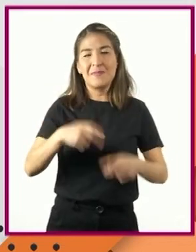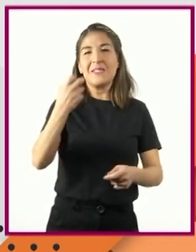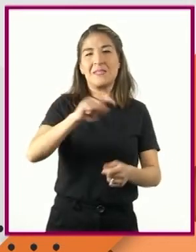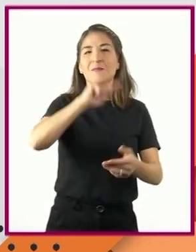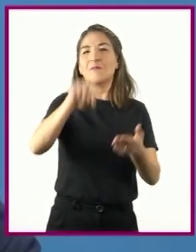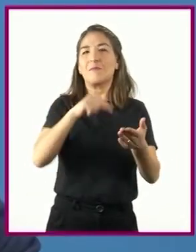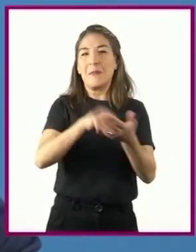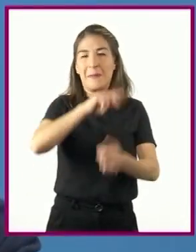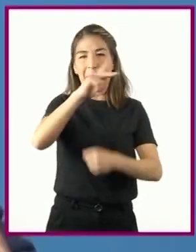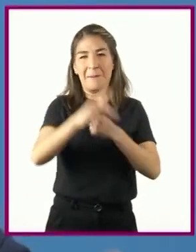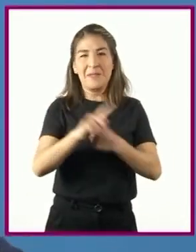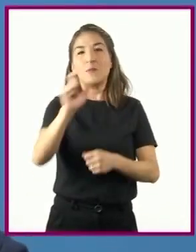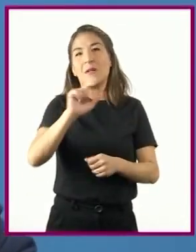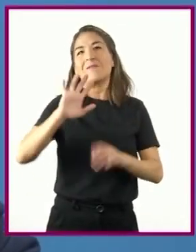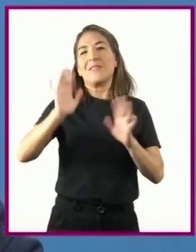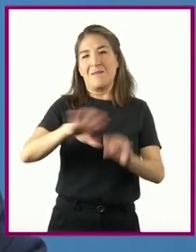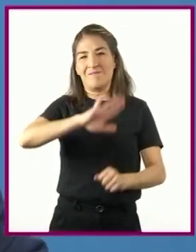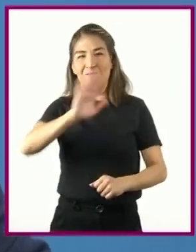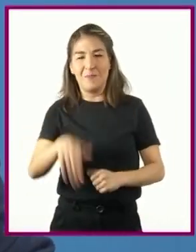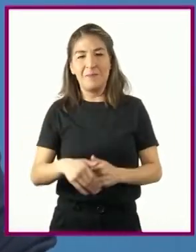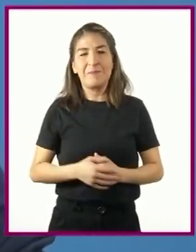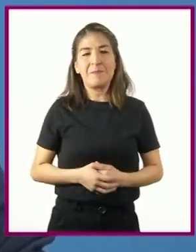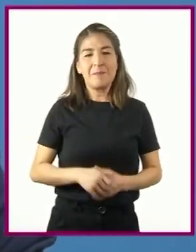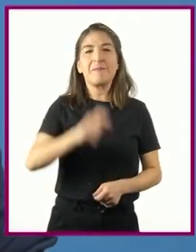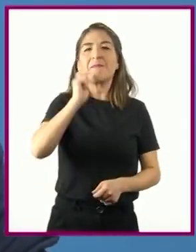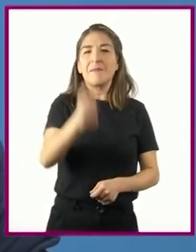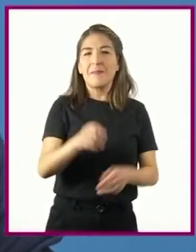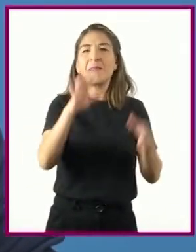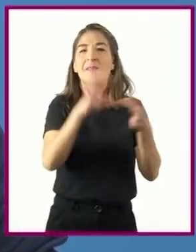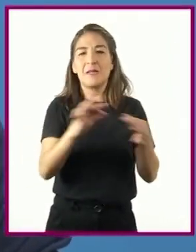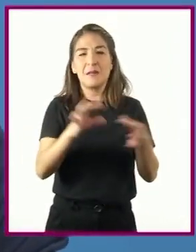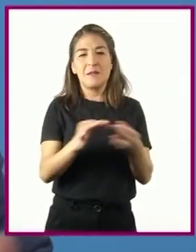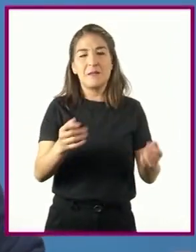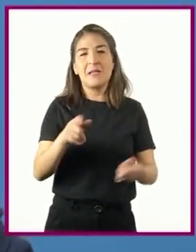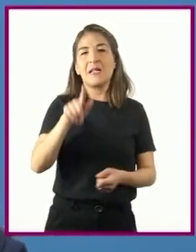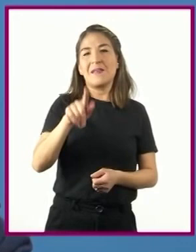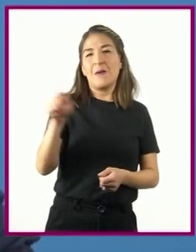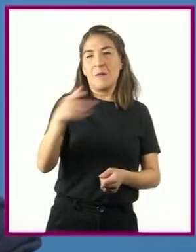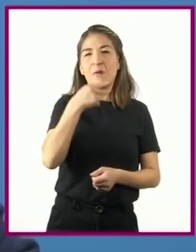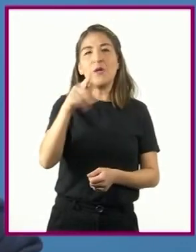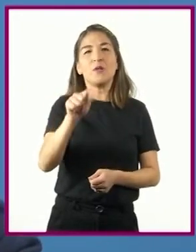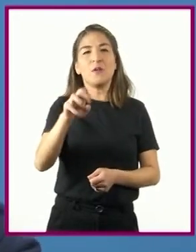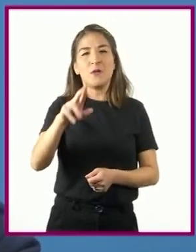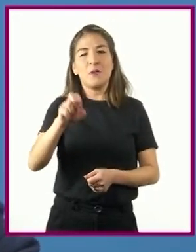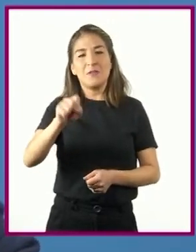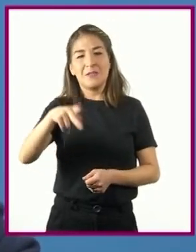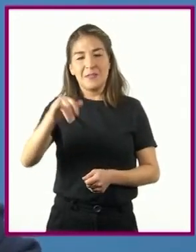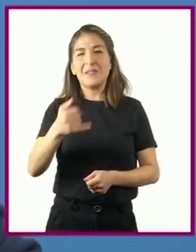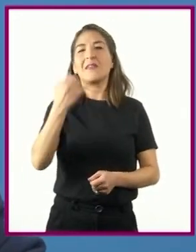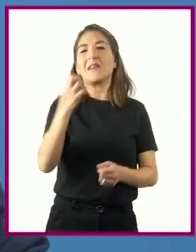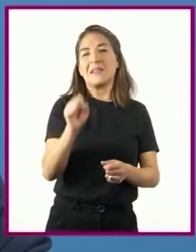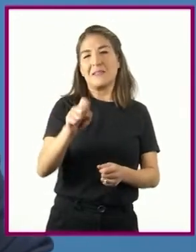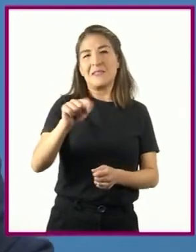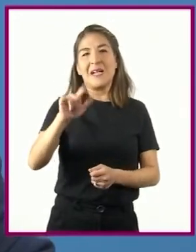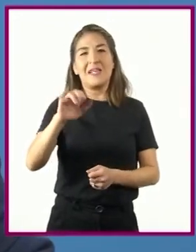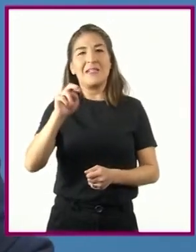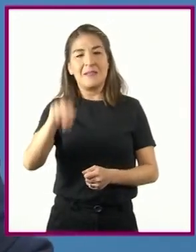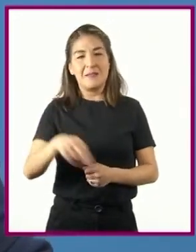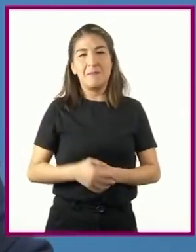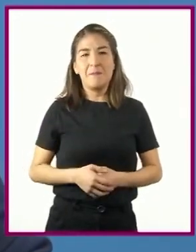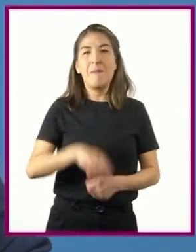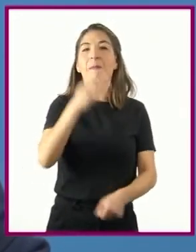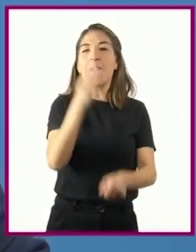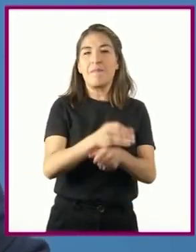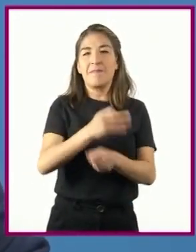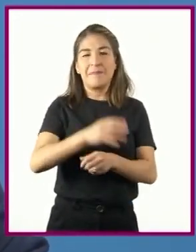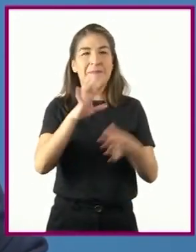después de su muerte, haciendo referencia tanto a Trotsky como a Stalin. A